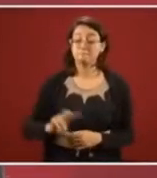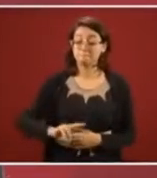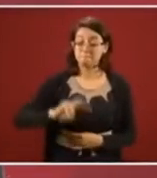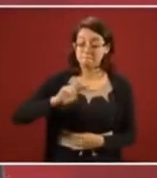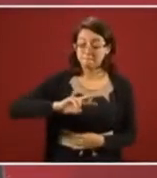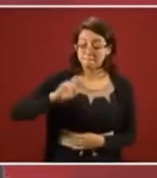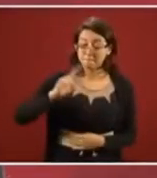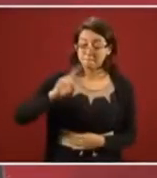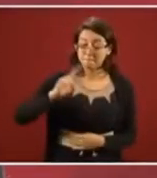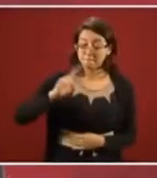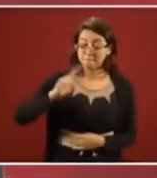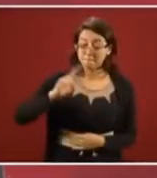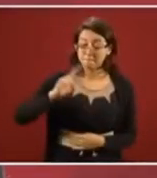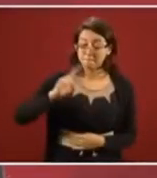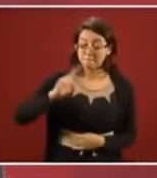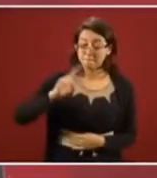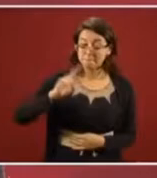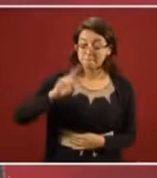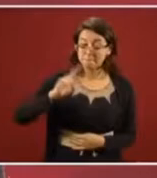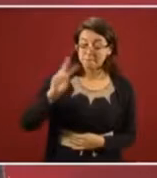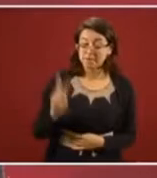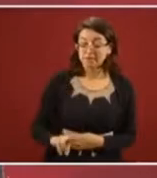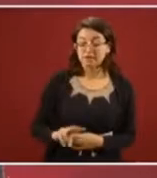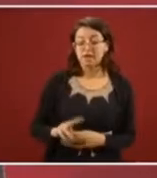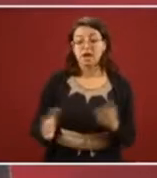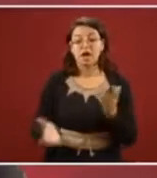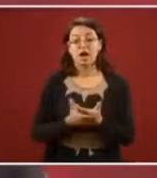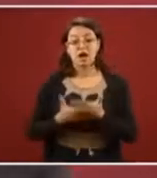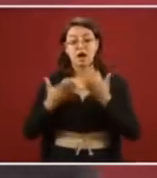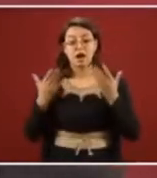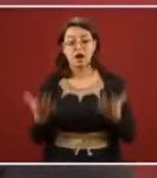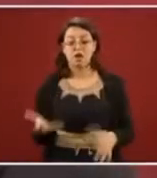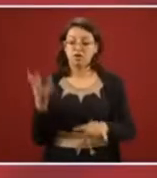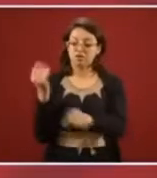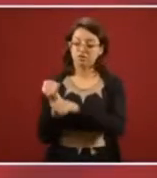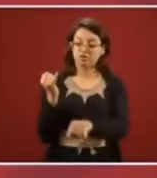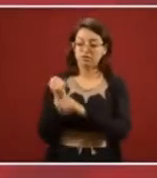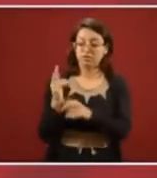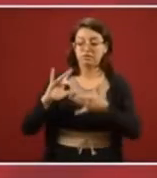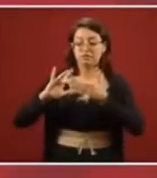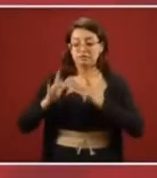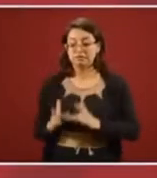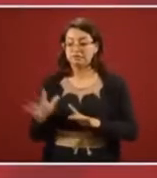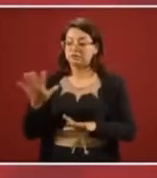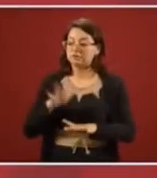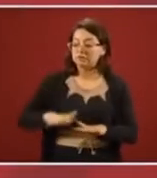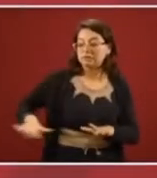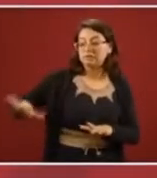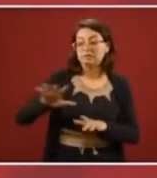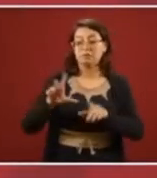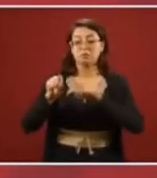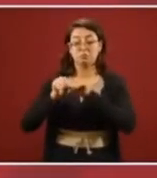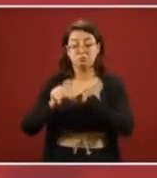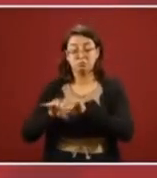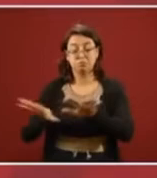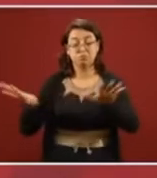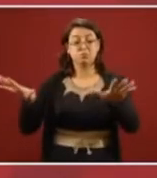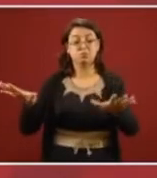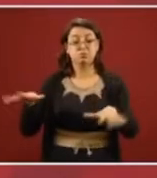ahora las redes sociales tienen bastante bastante